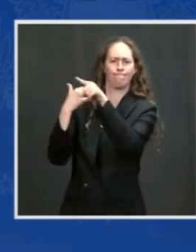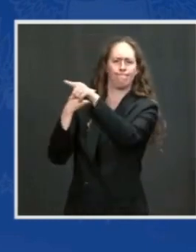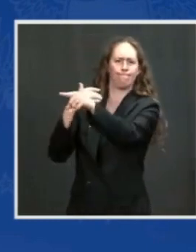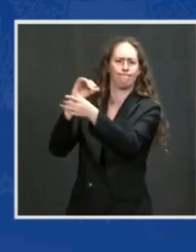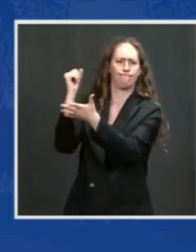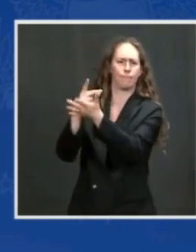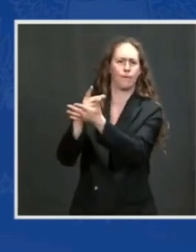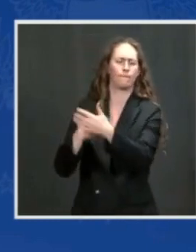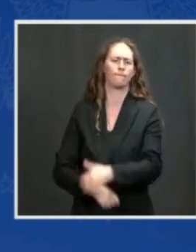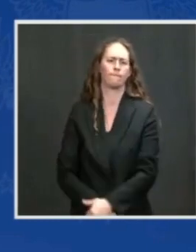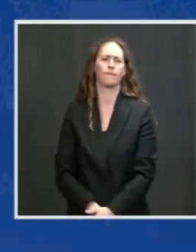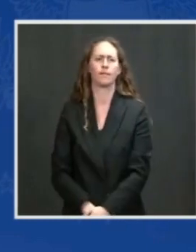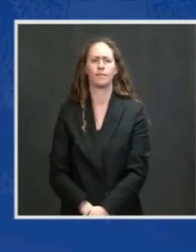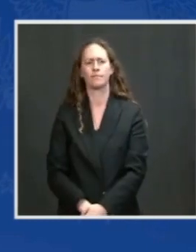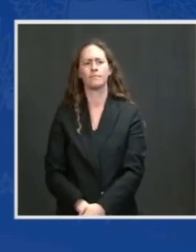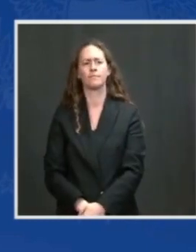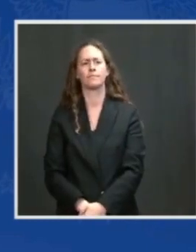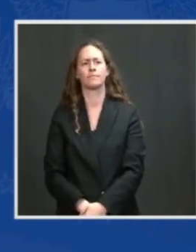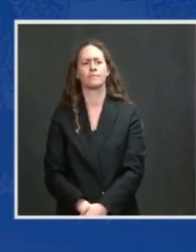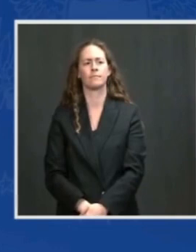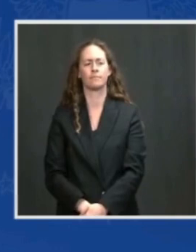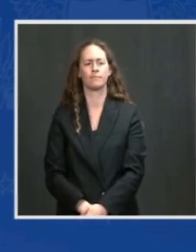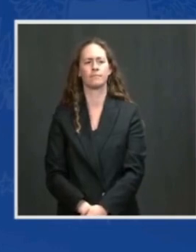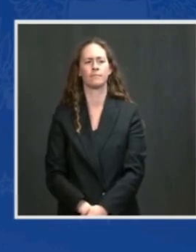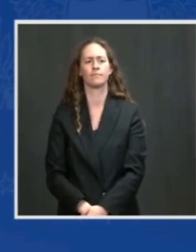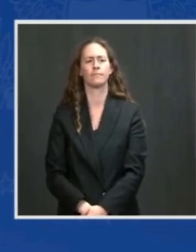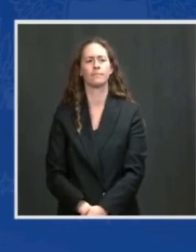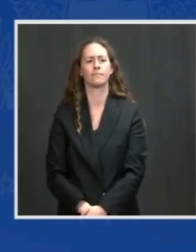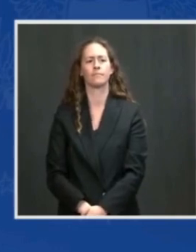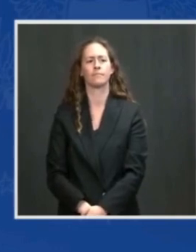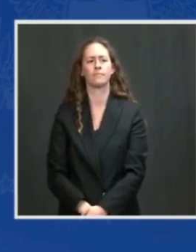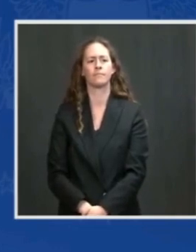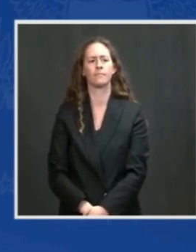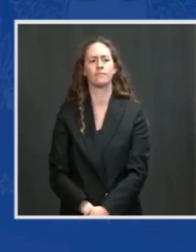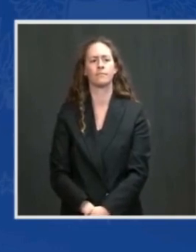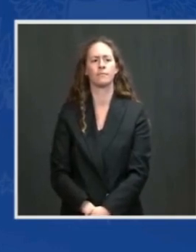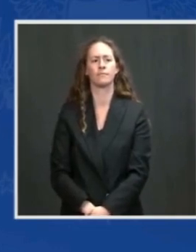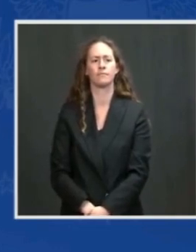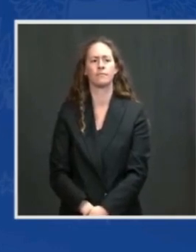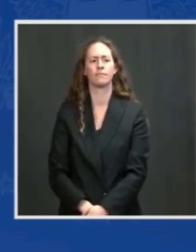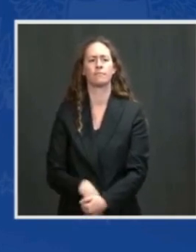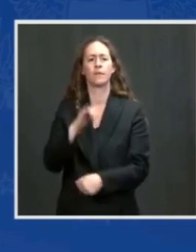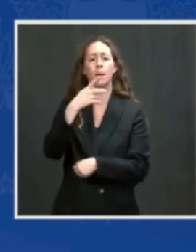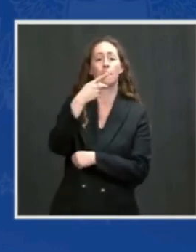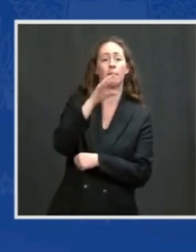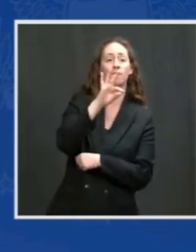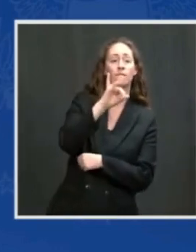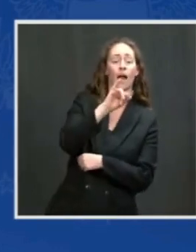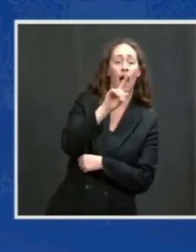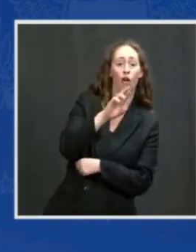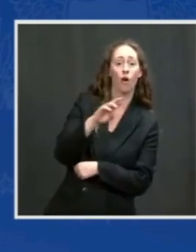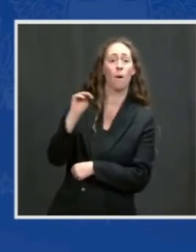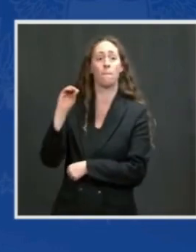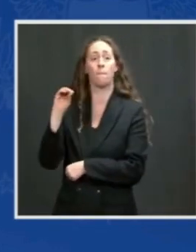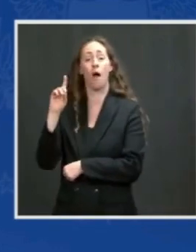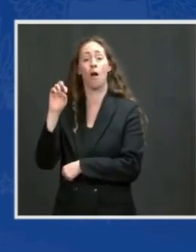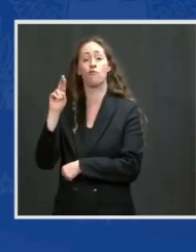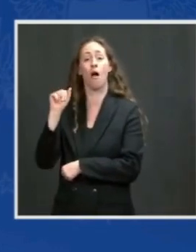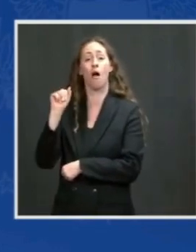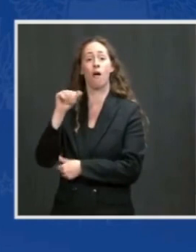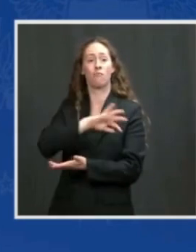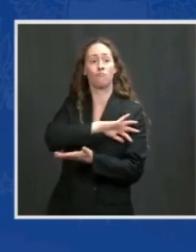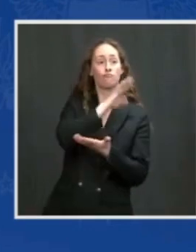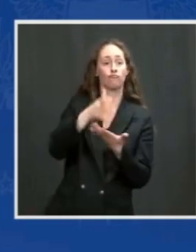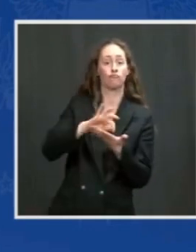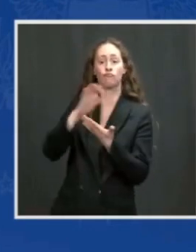autorizadas en eeuu pzifer modernas y johnson y johnson a medida que estén disponibles estas son vacunas que están autorizadas